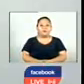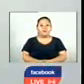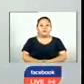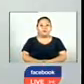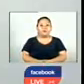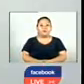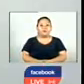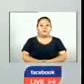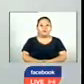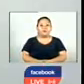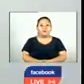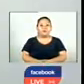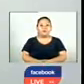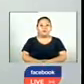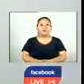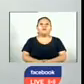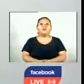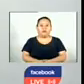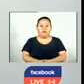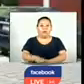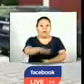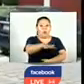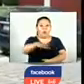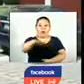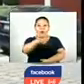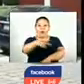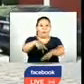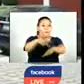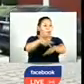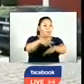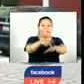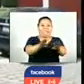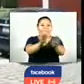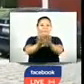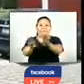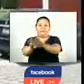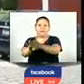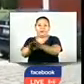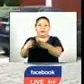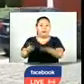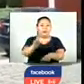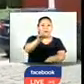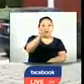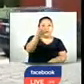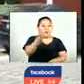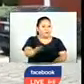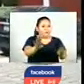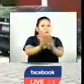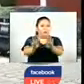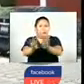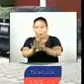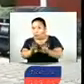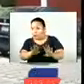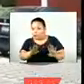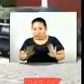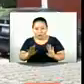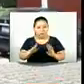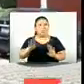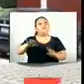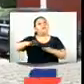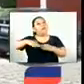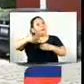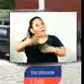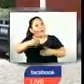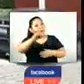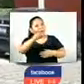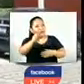Tomará bien cerrar las plazas y el parque central por un laxo de 10 días. A los 10 días nosotros vamos a monitorear cómo se están